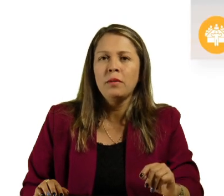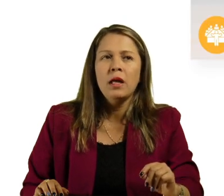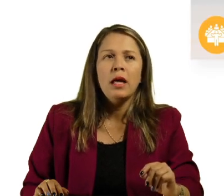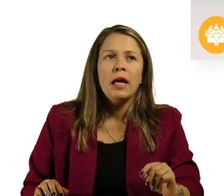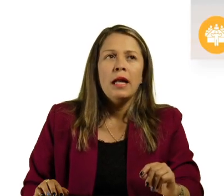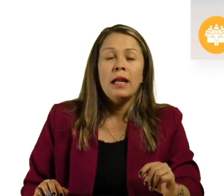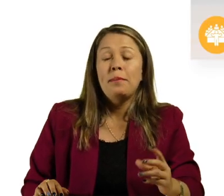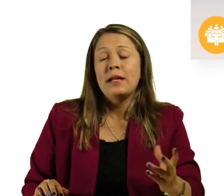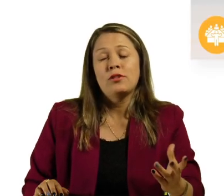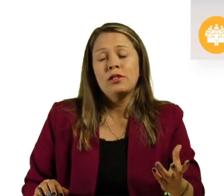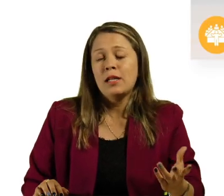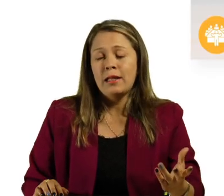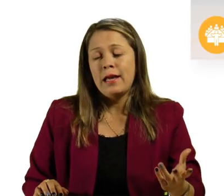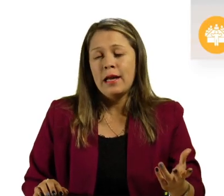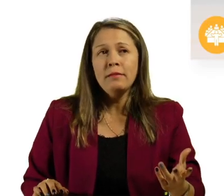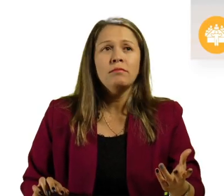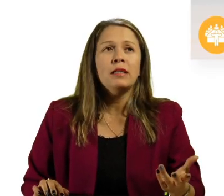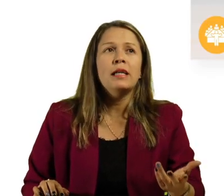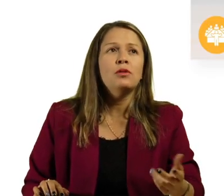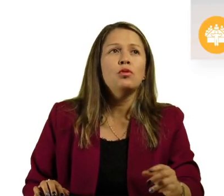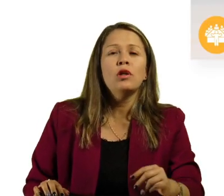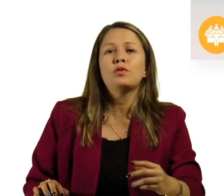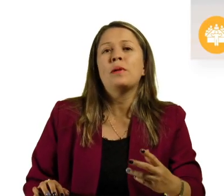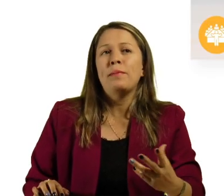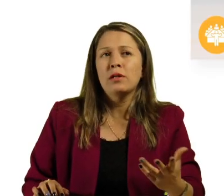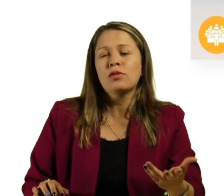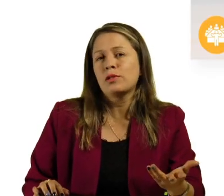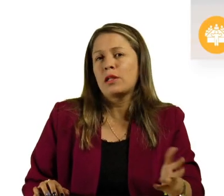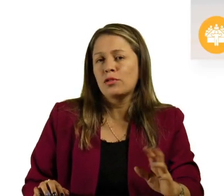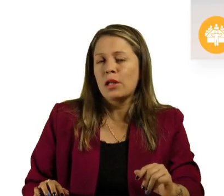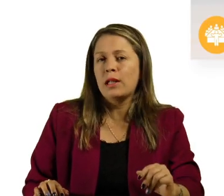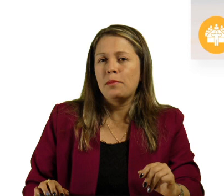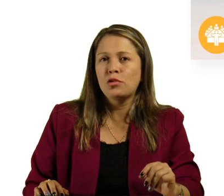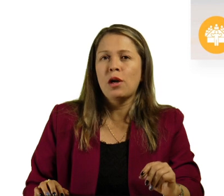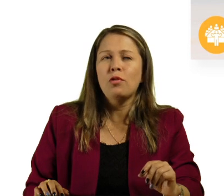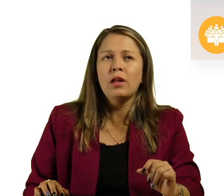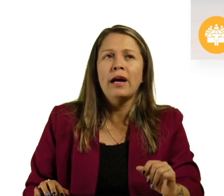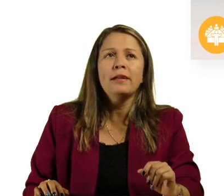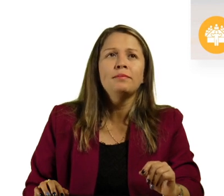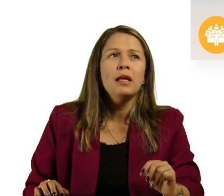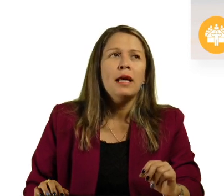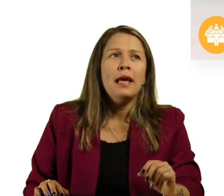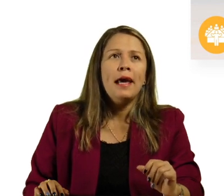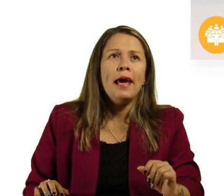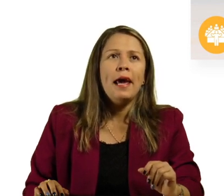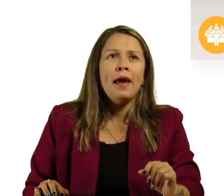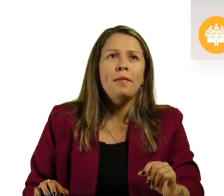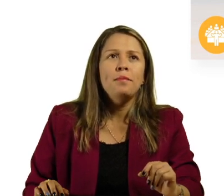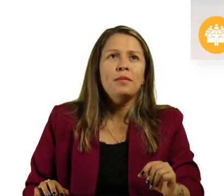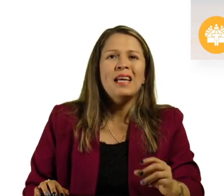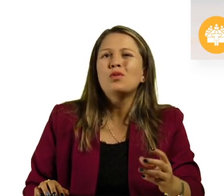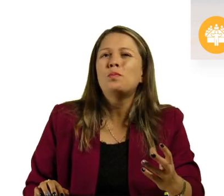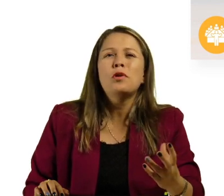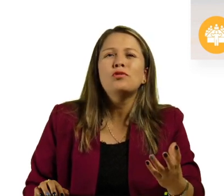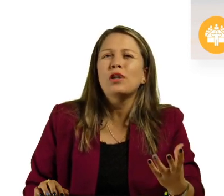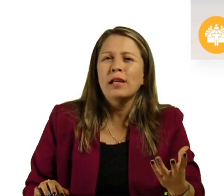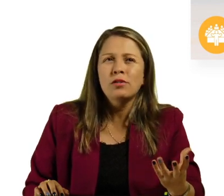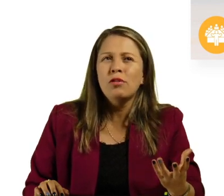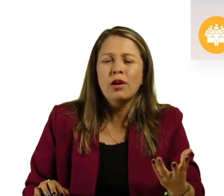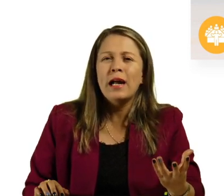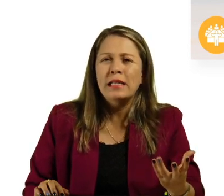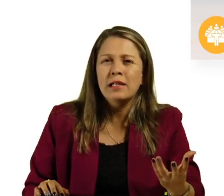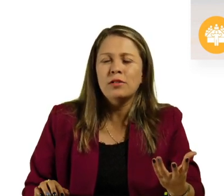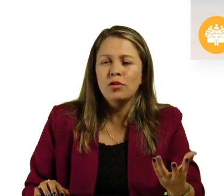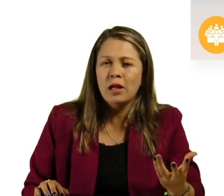¿sí? La planeación estratégica es uno de los primeros conceptos que tenemos que abordar. Es un